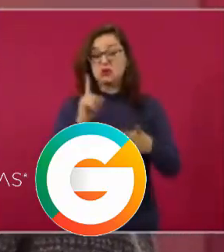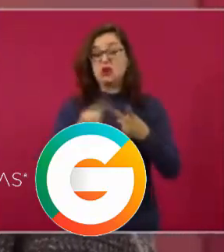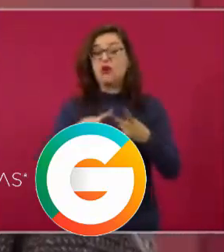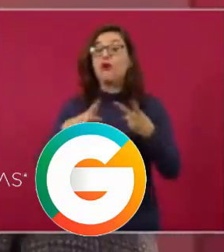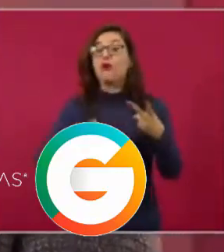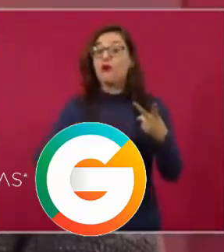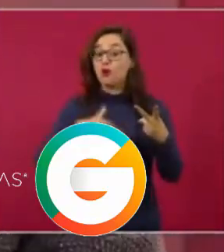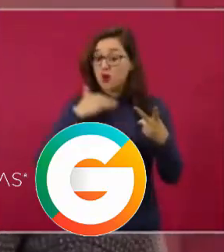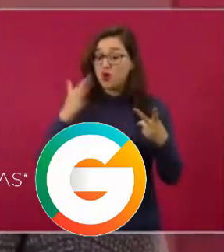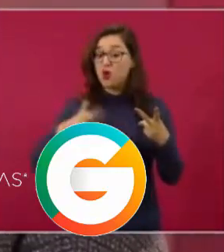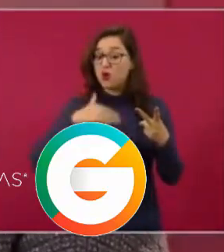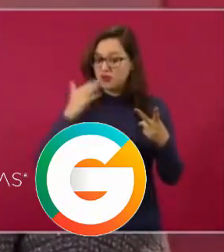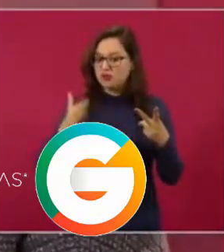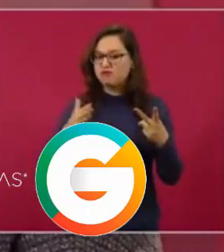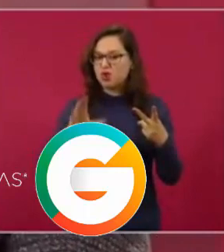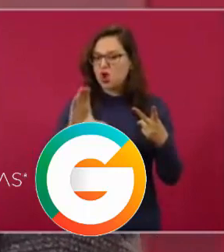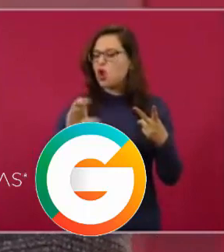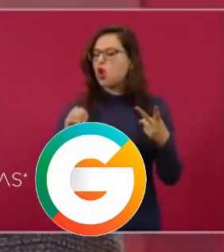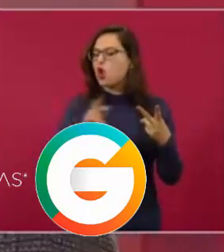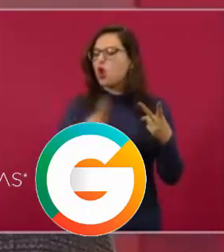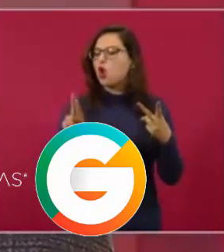corrupto. Eso fue lo que me faltó.